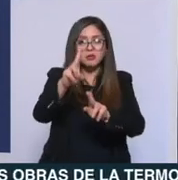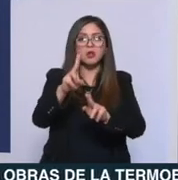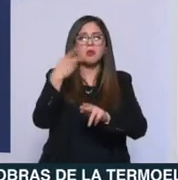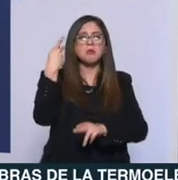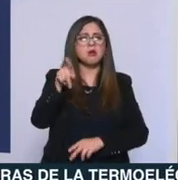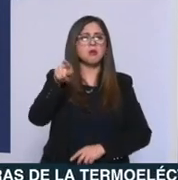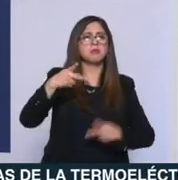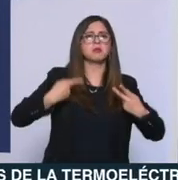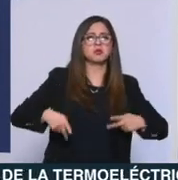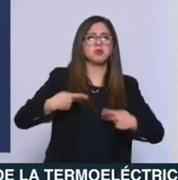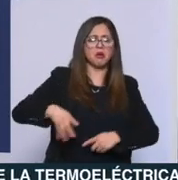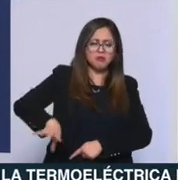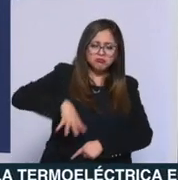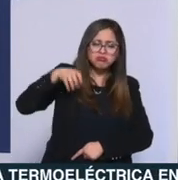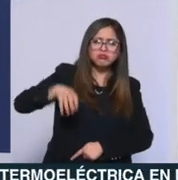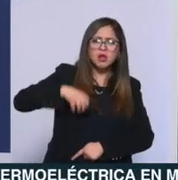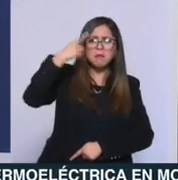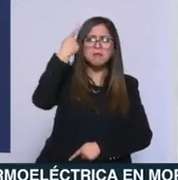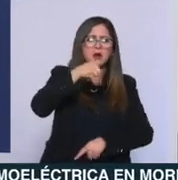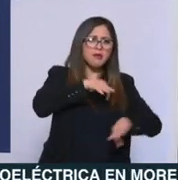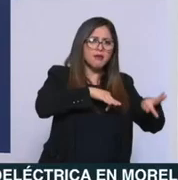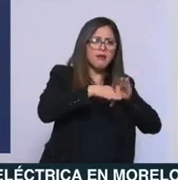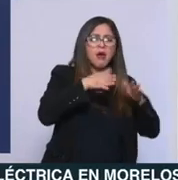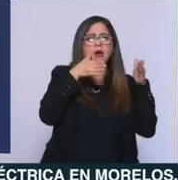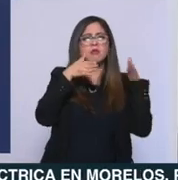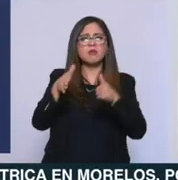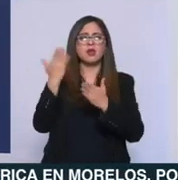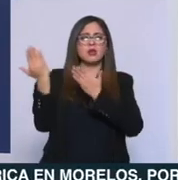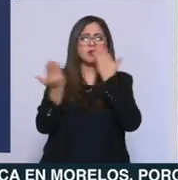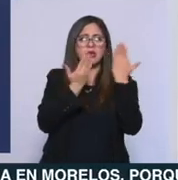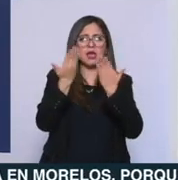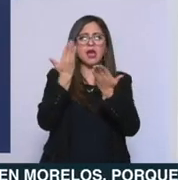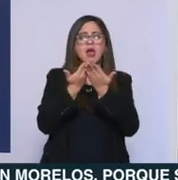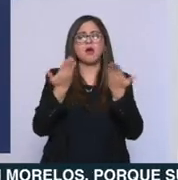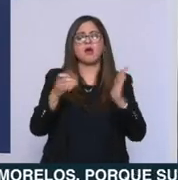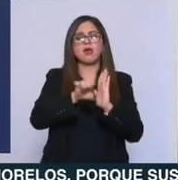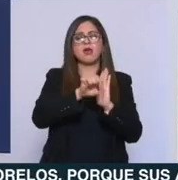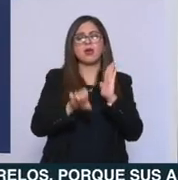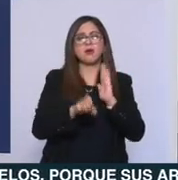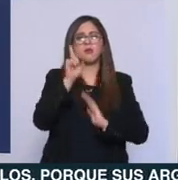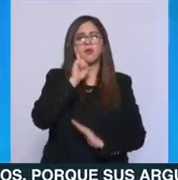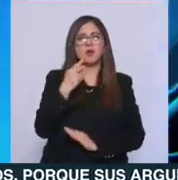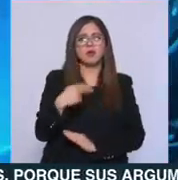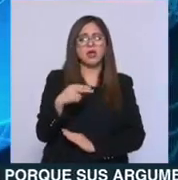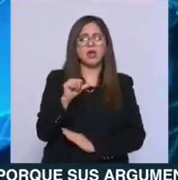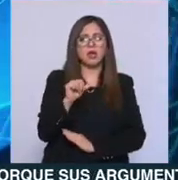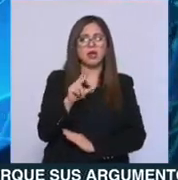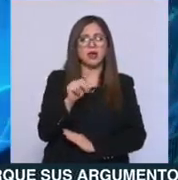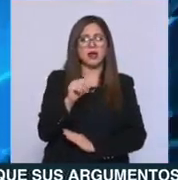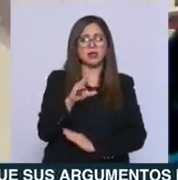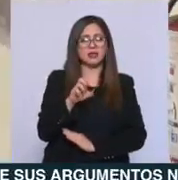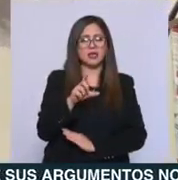para desarrollarse en la vida laboral y también académica. Tal es el caso de Araceli. Conozcámoslo.